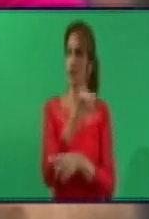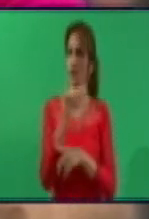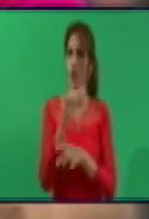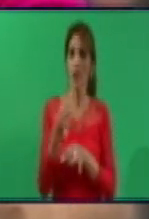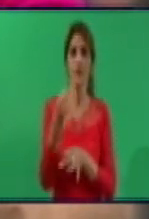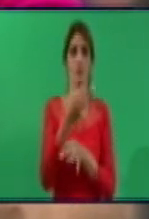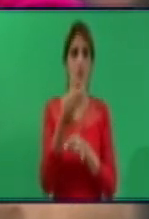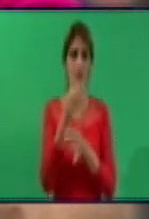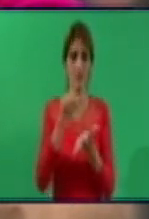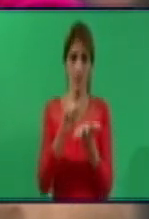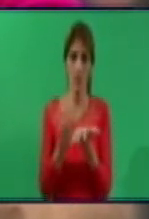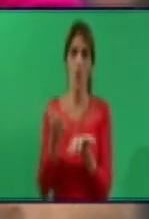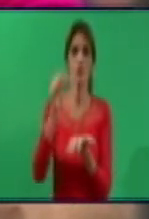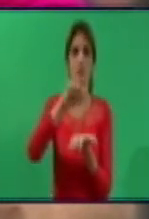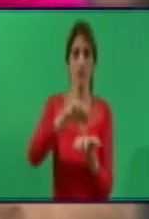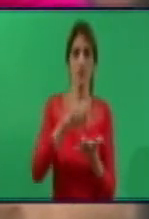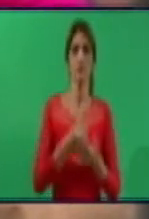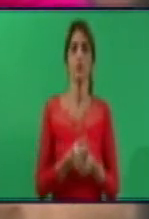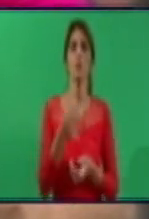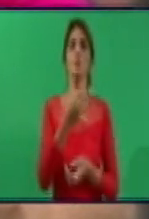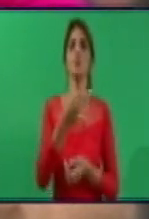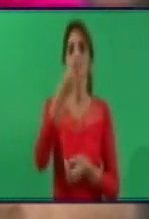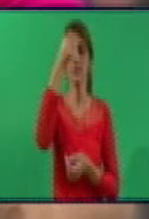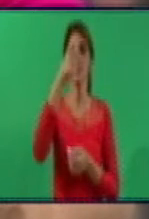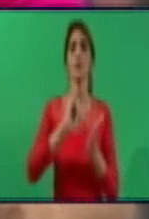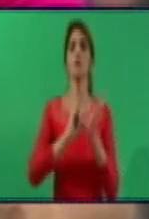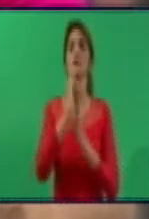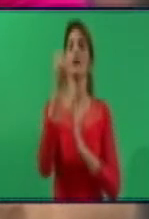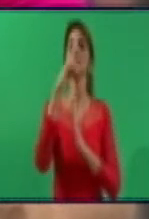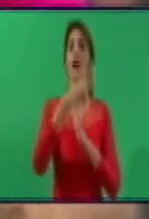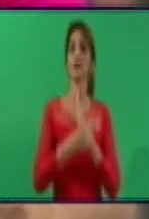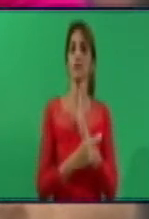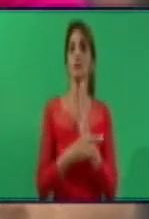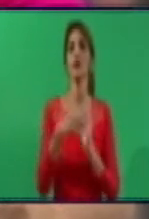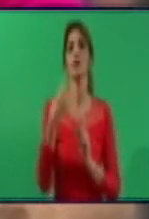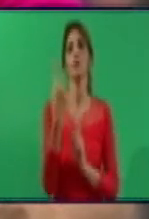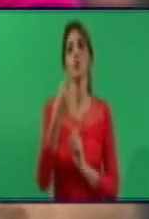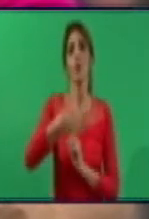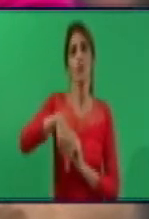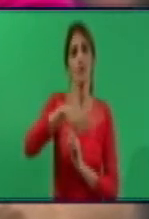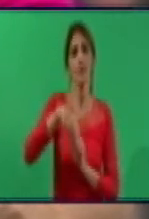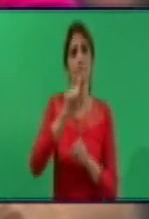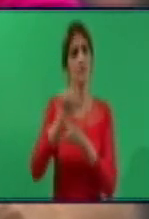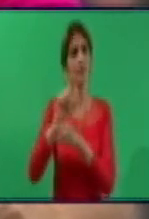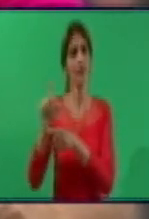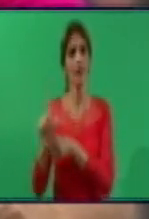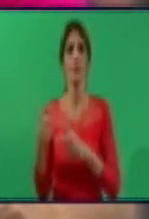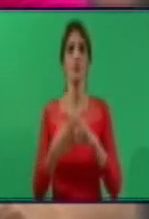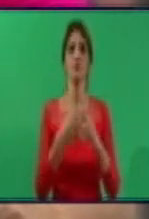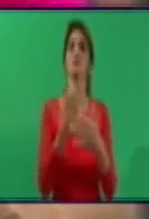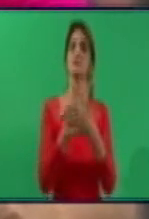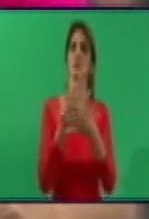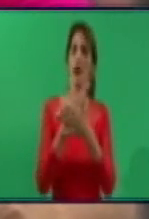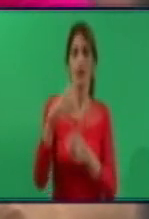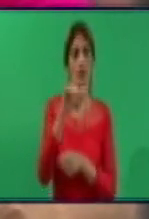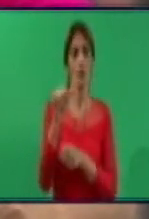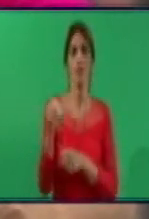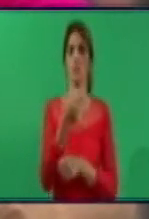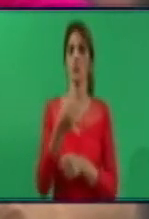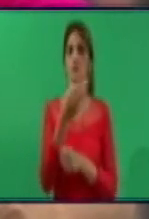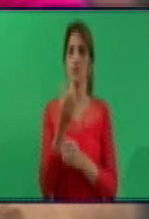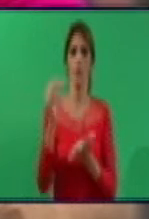municipal. En Jiguaní, en un caso de Santa Rita, 1 de Charco Redondo y 2 de la cabecera. Y en Yara son de la cabecera municipal.